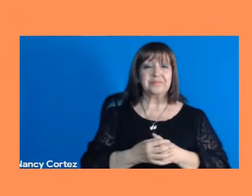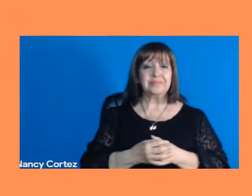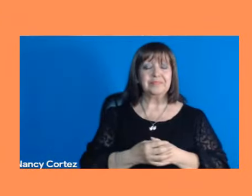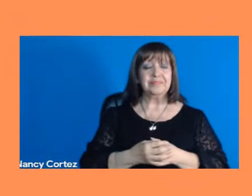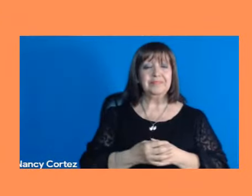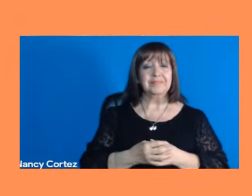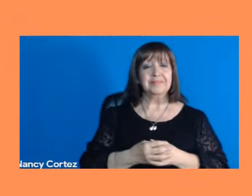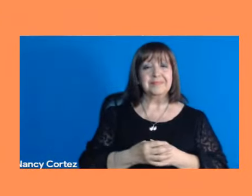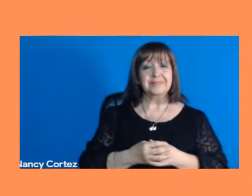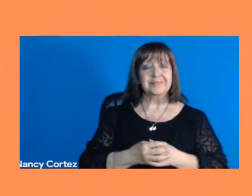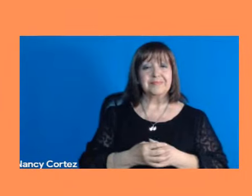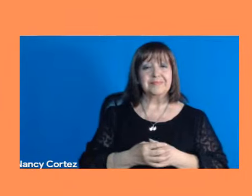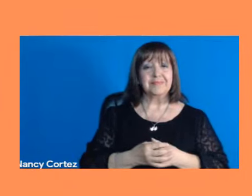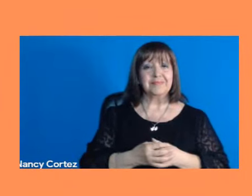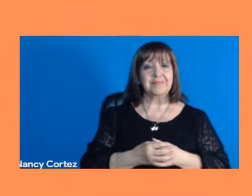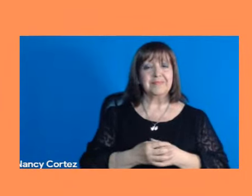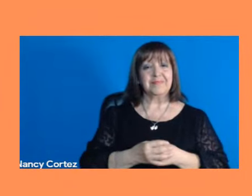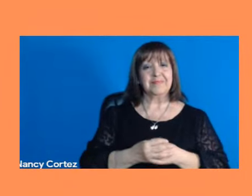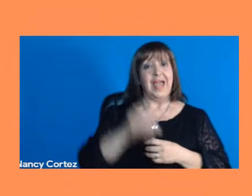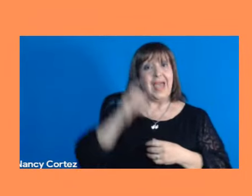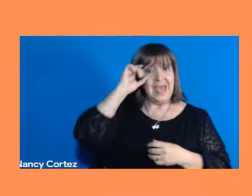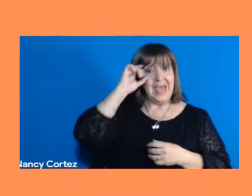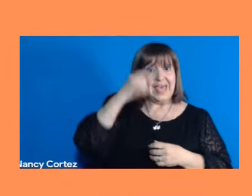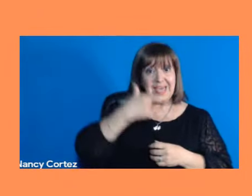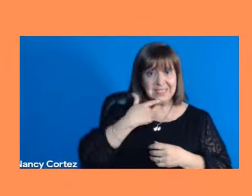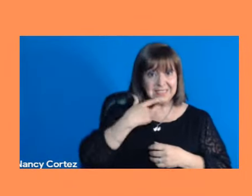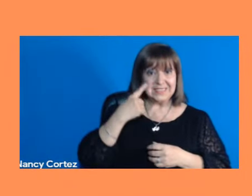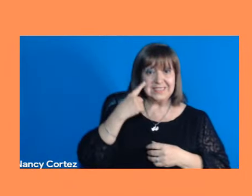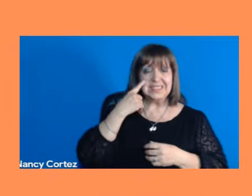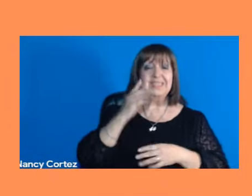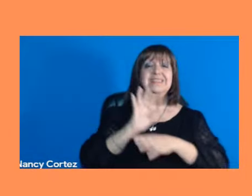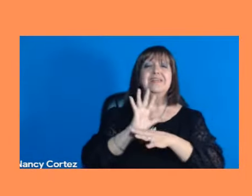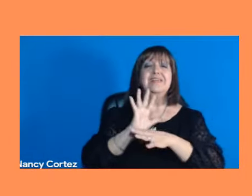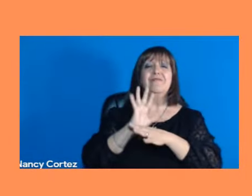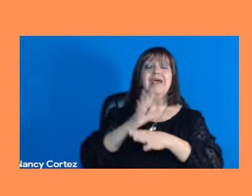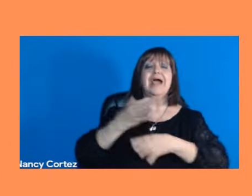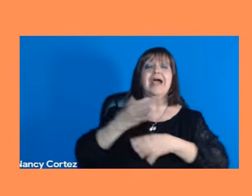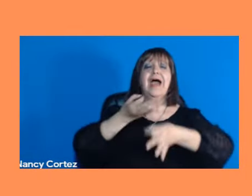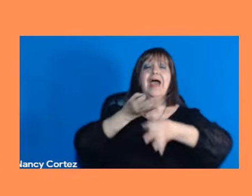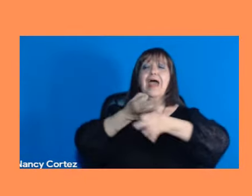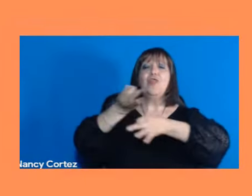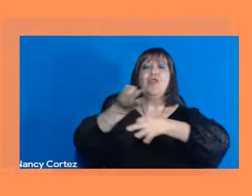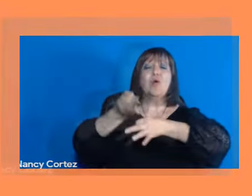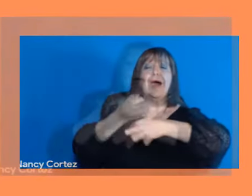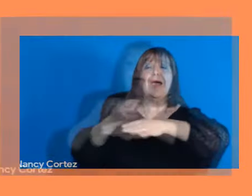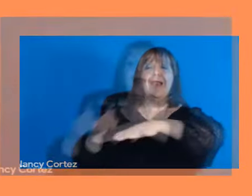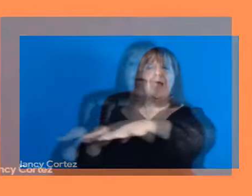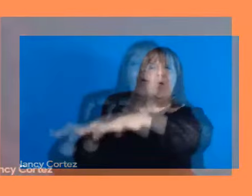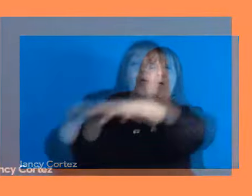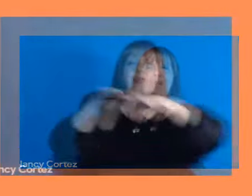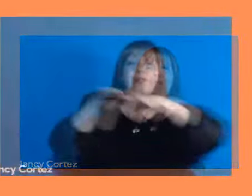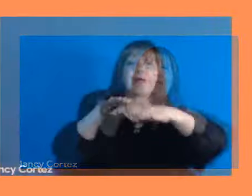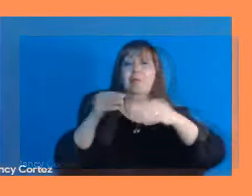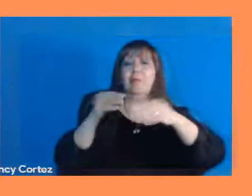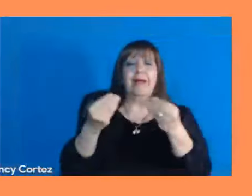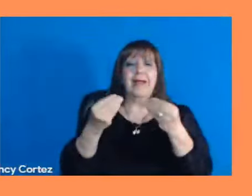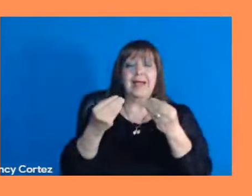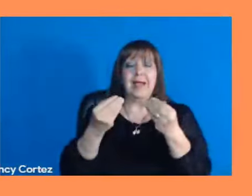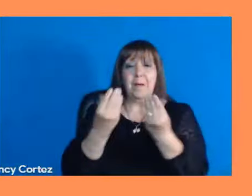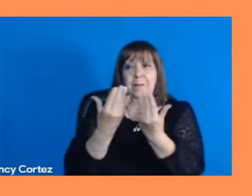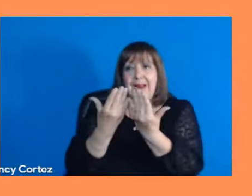ESI es educar en igualdad para la libertad. La ESI permite